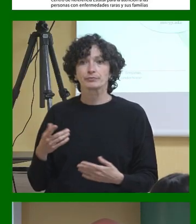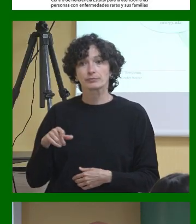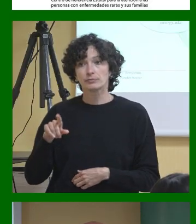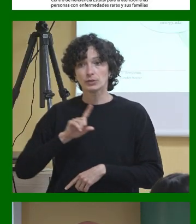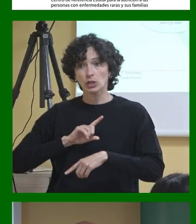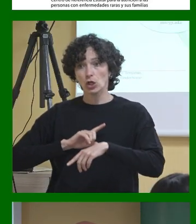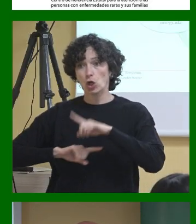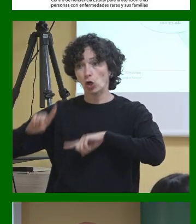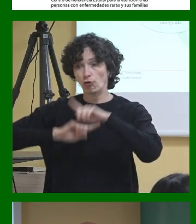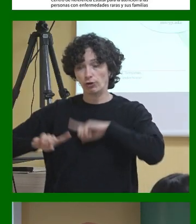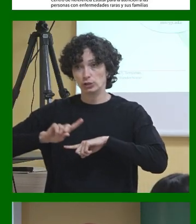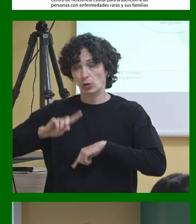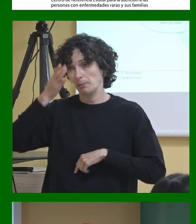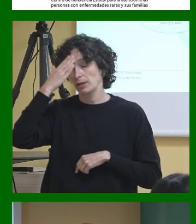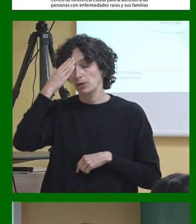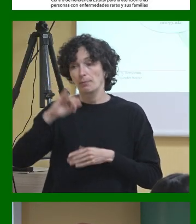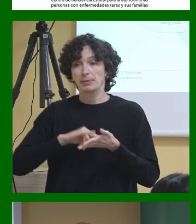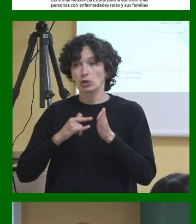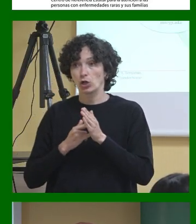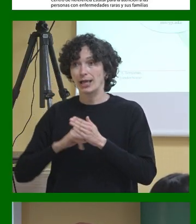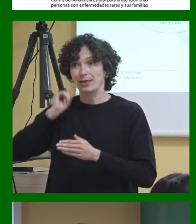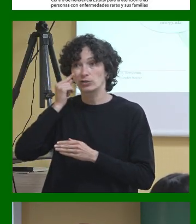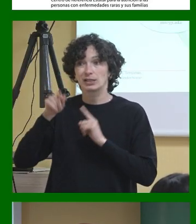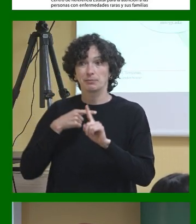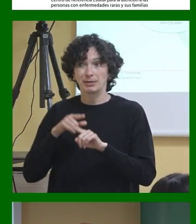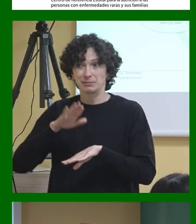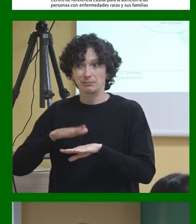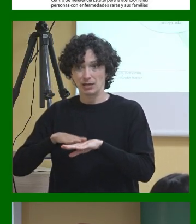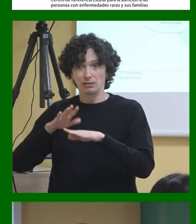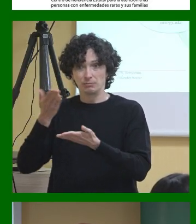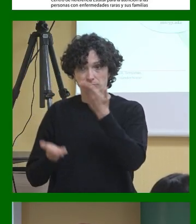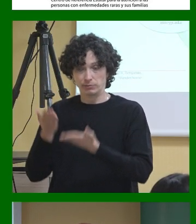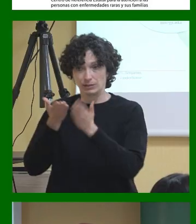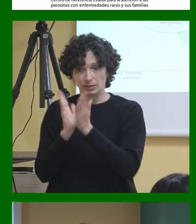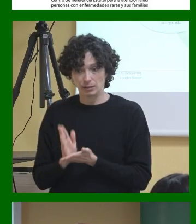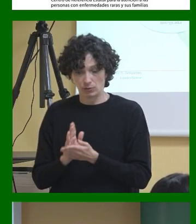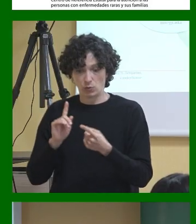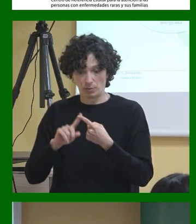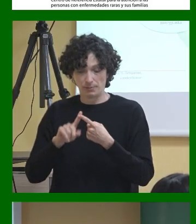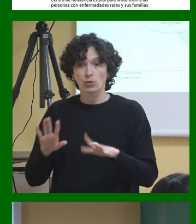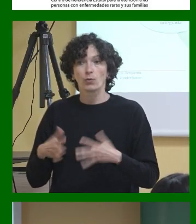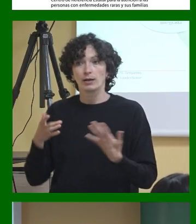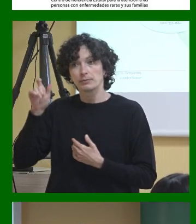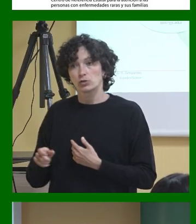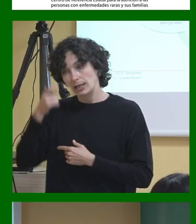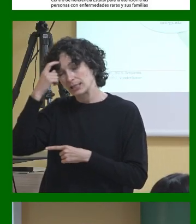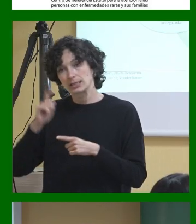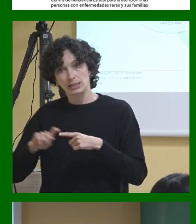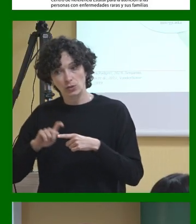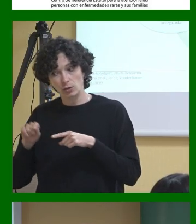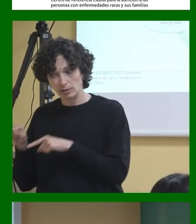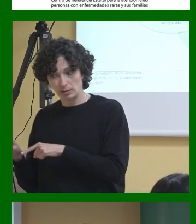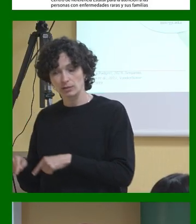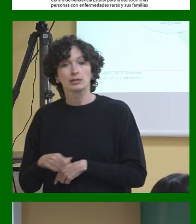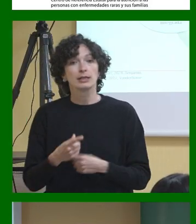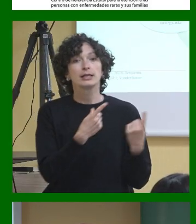de la metodología diagnóstica y de evaluación psicológica es que, por un lado, el psicólogo intenta o la psicóloga intenta responder a las